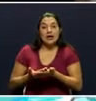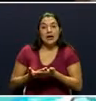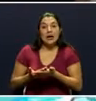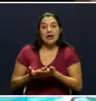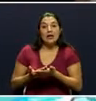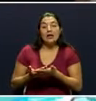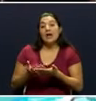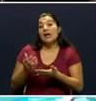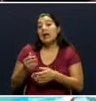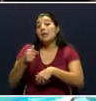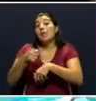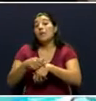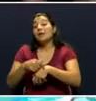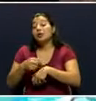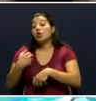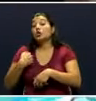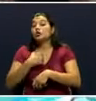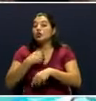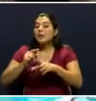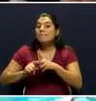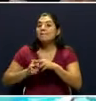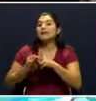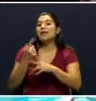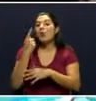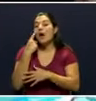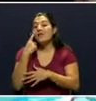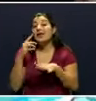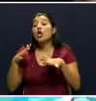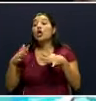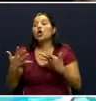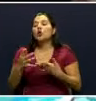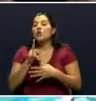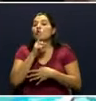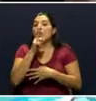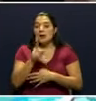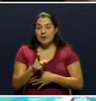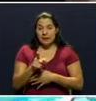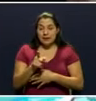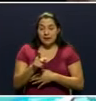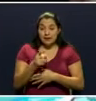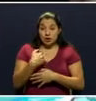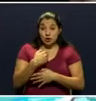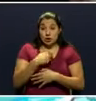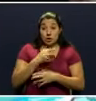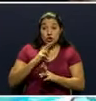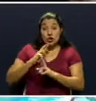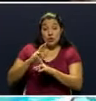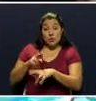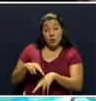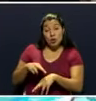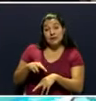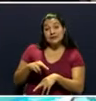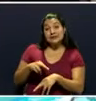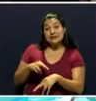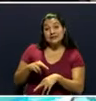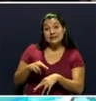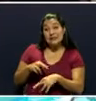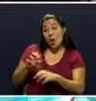punto donde nosotros vamos a empezar a ver cómo realmente estamos respondiendo a la necesidad de la